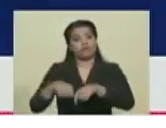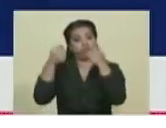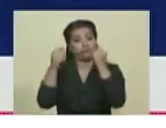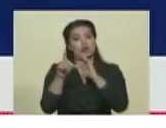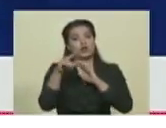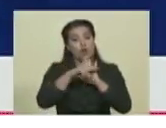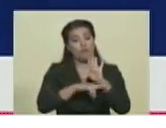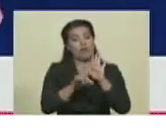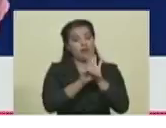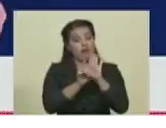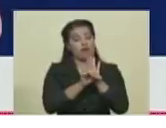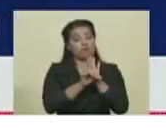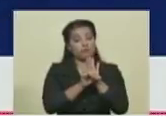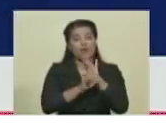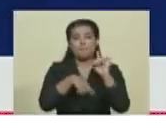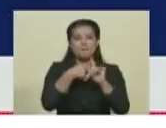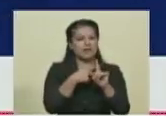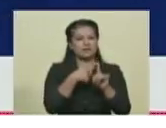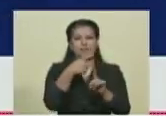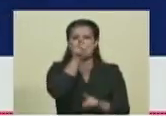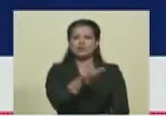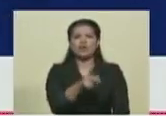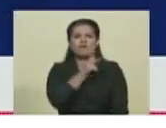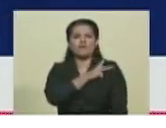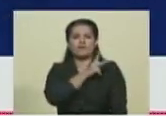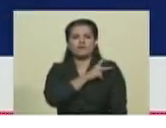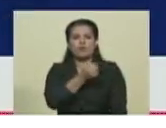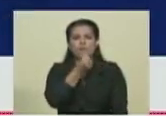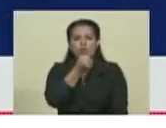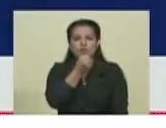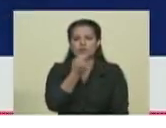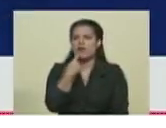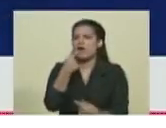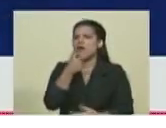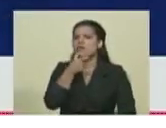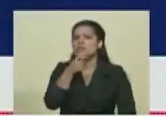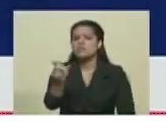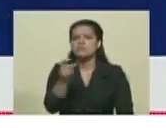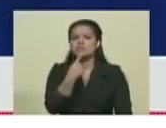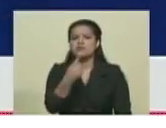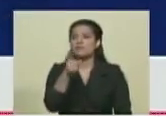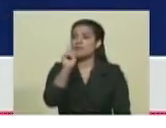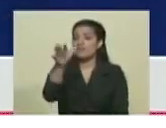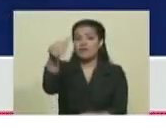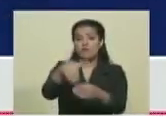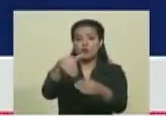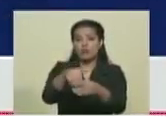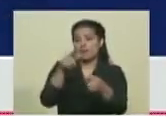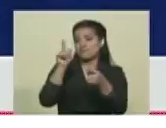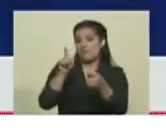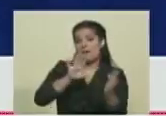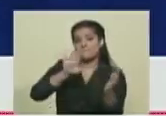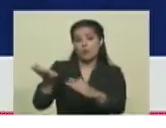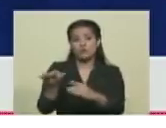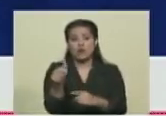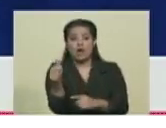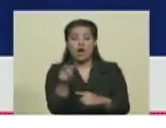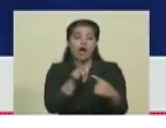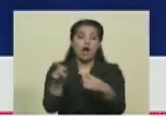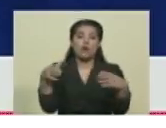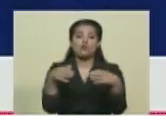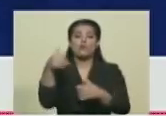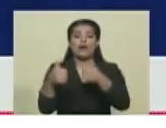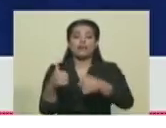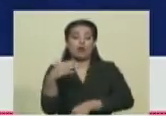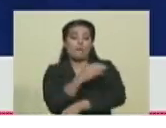sino también, por lo menos vi a un periodista de Venevisión haciéndolo así, diciendo que había que votar, etcétera, por los candidatos